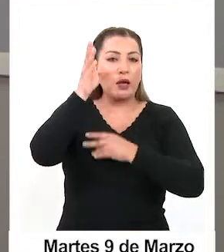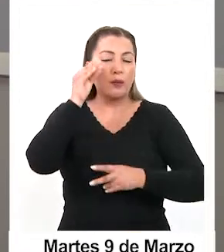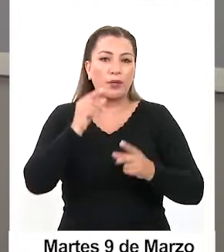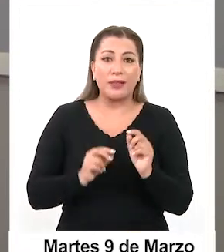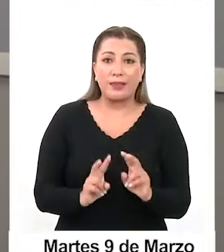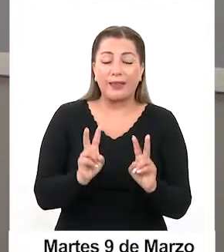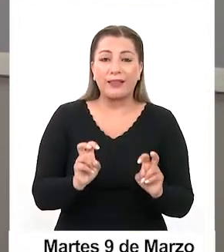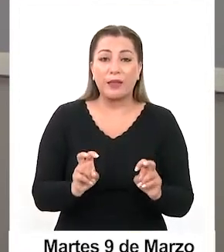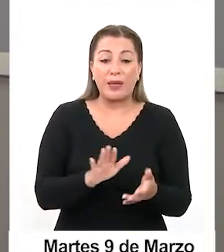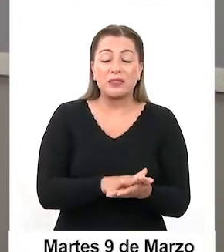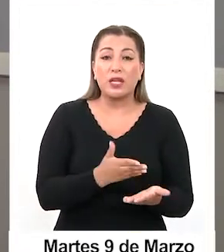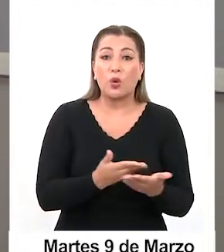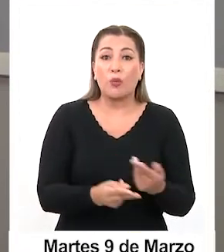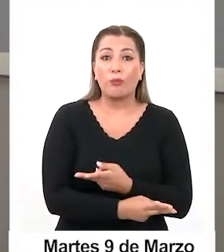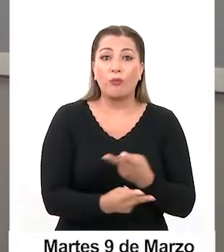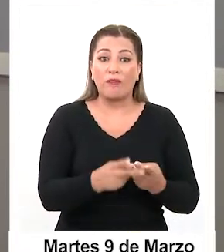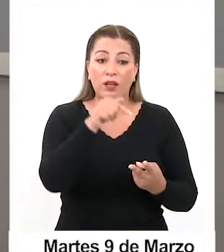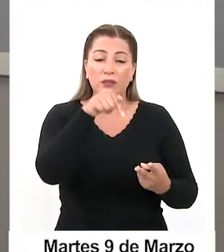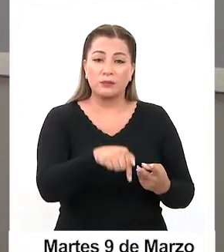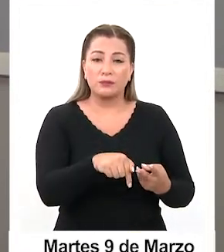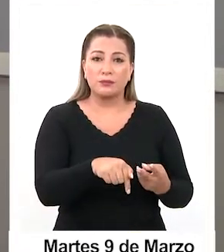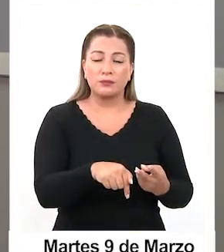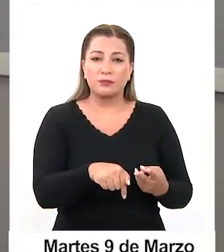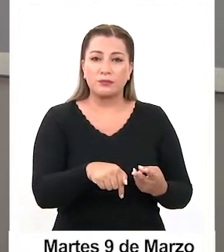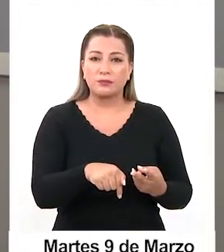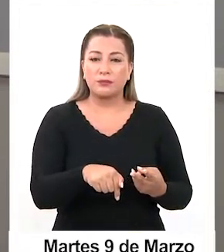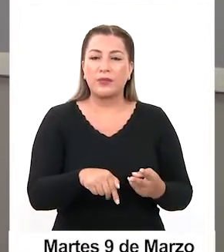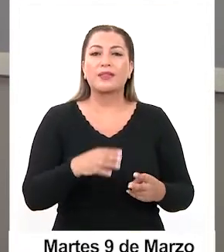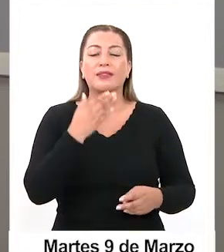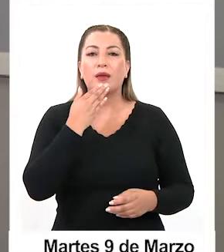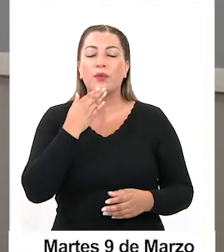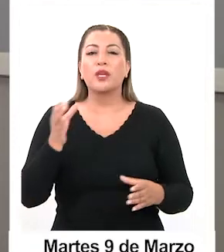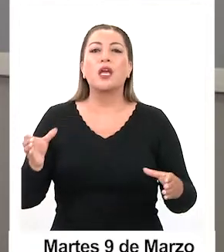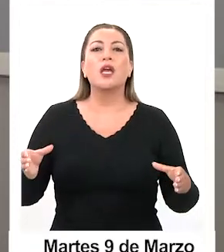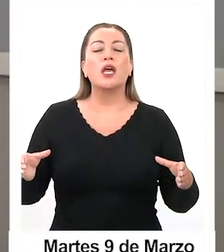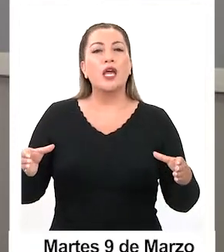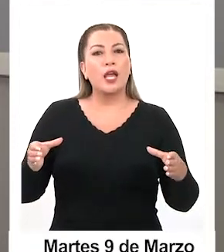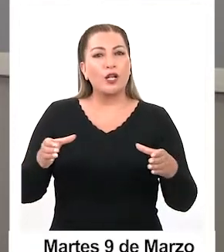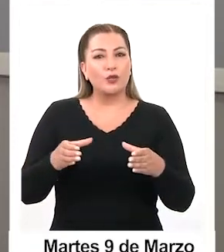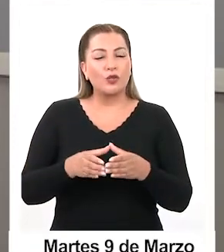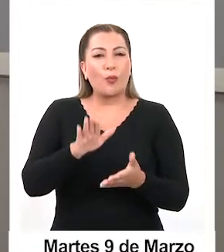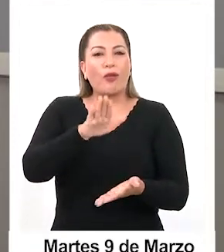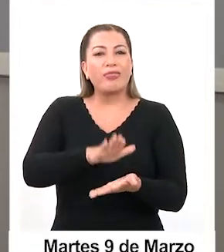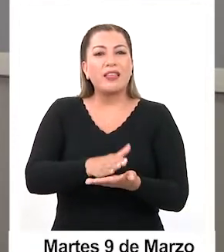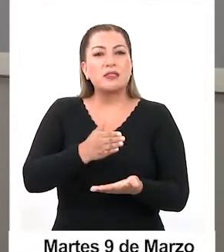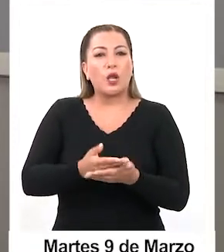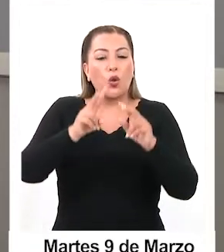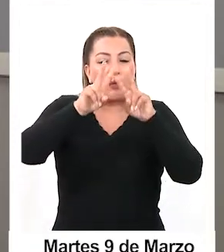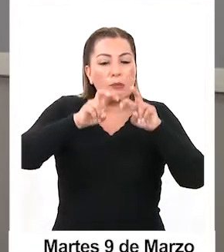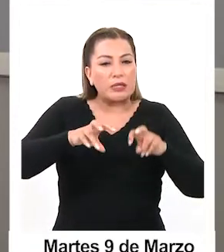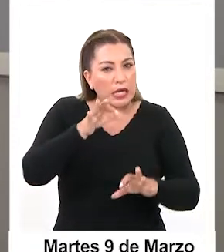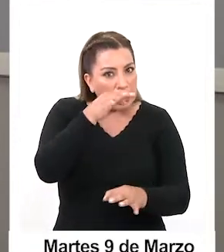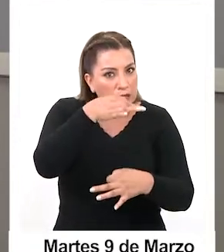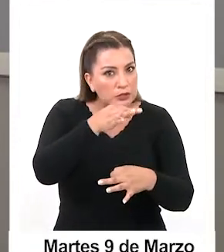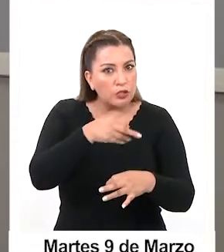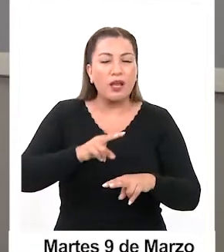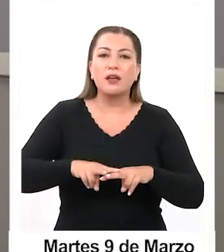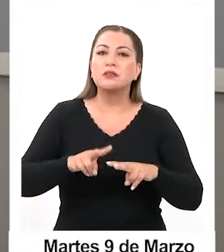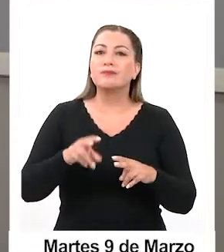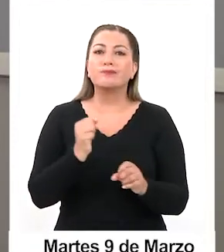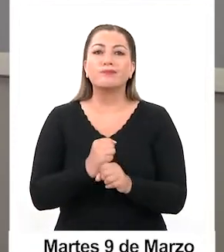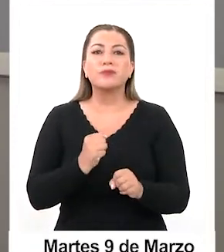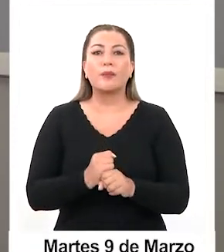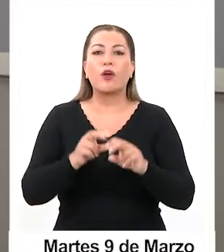desde la perspectiva de la salud pública, desde lo que es el equipo de epidemiología, obviamente consolidando un trabajo en torno a lo que es